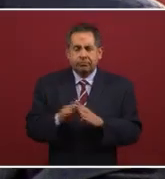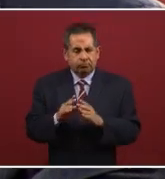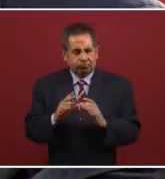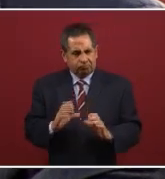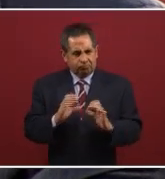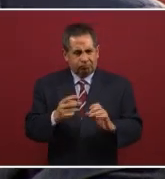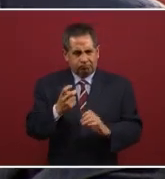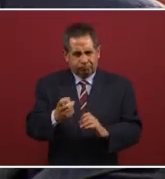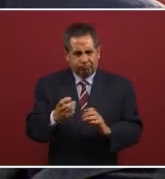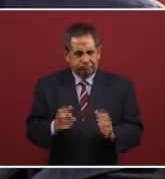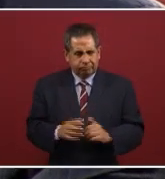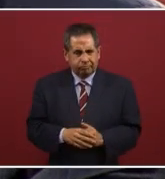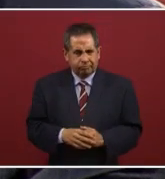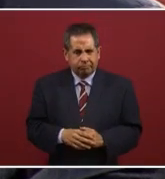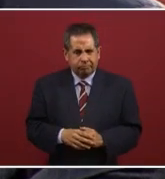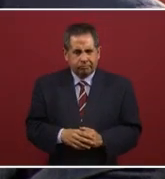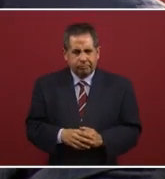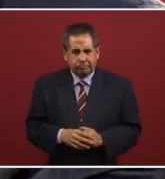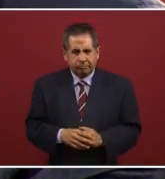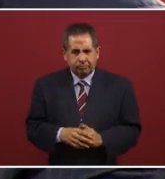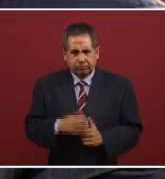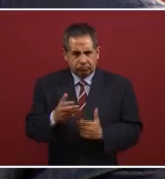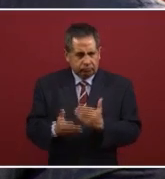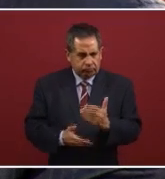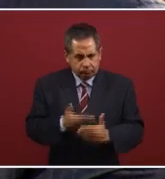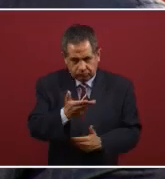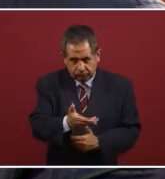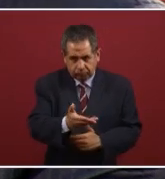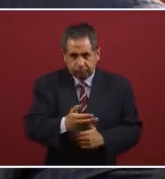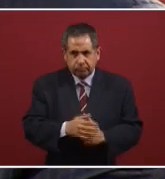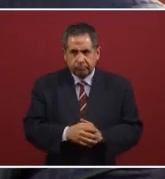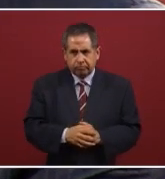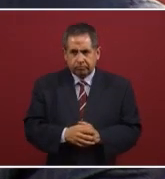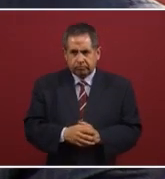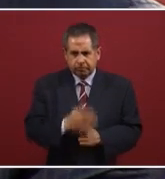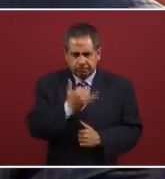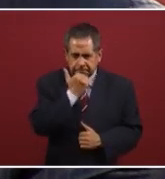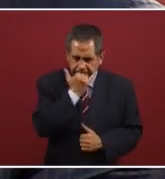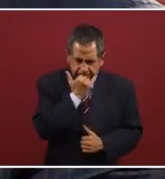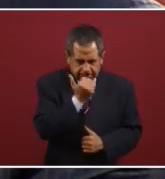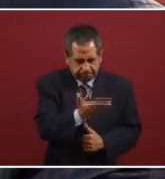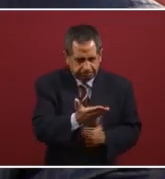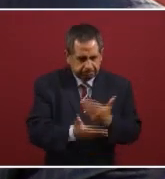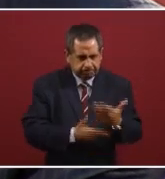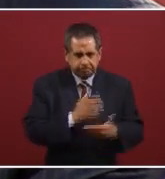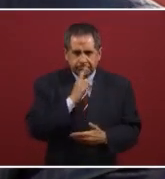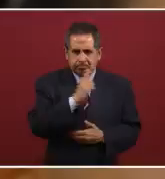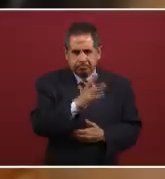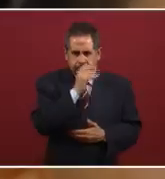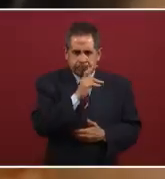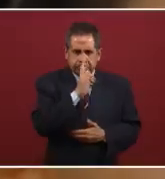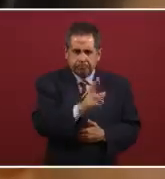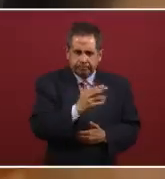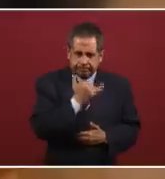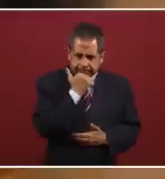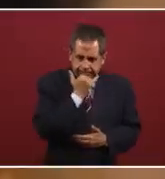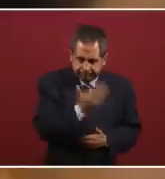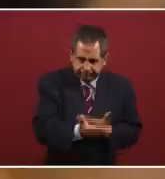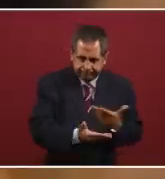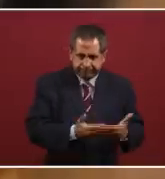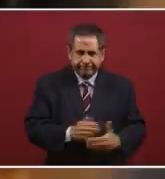eso. Te ofrezco a ti una disculpa por no responderte.